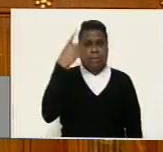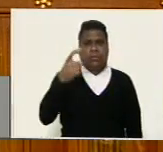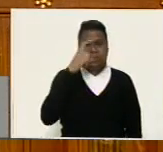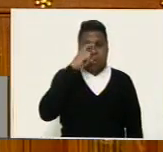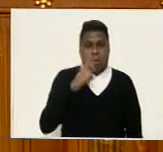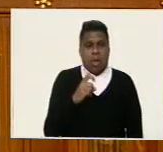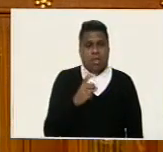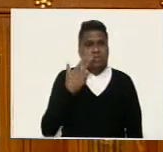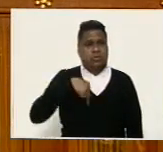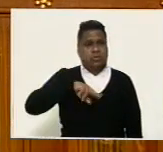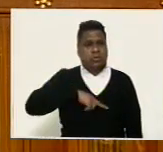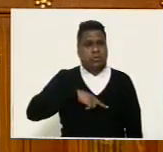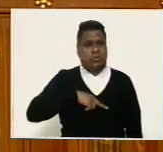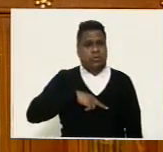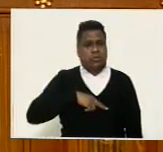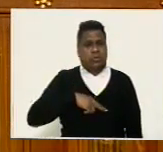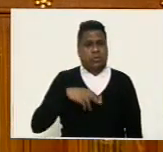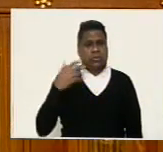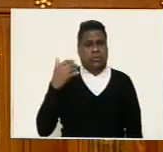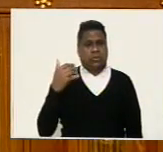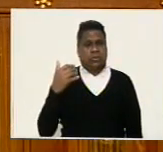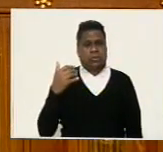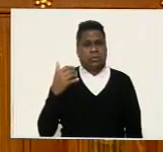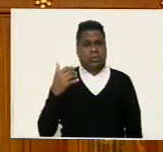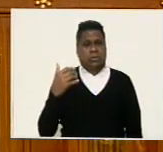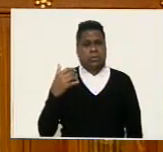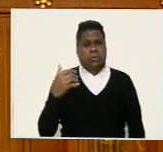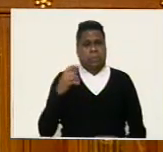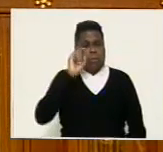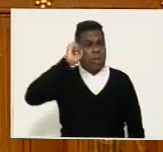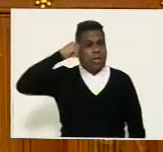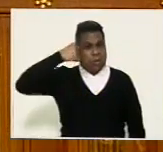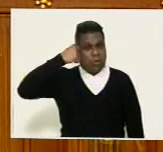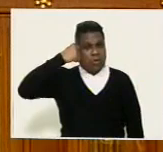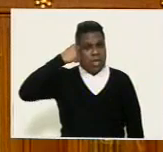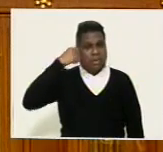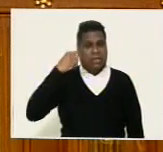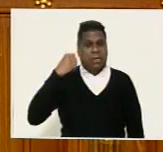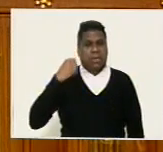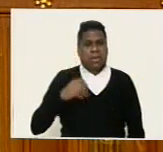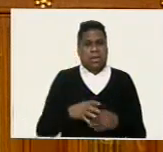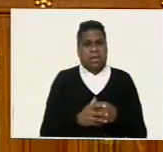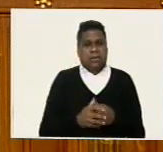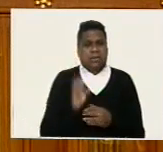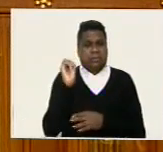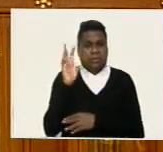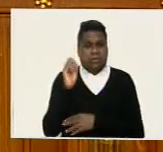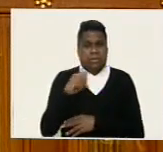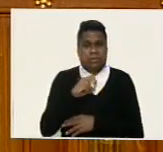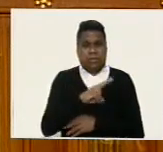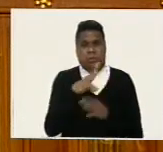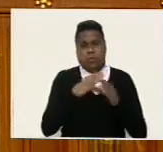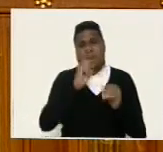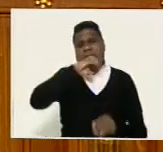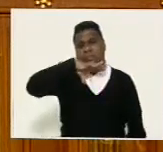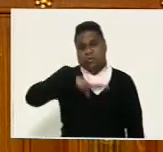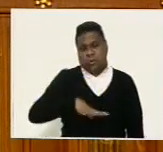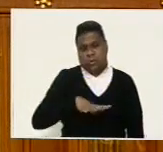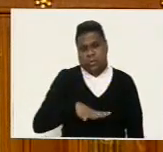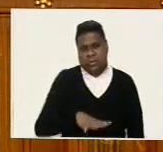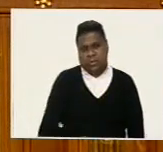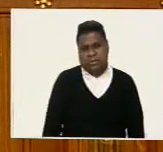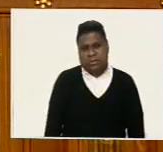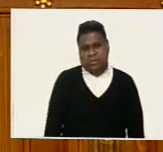vamos a conmemorar el Congreso de Angostura, uno de los procesos históricos o hechos históricos de